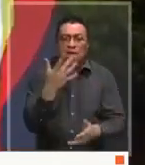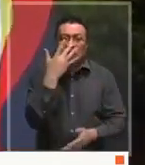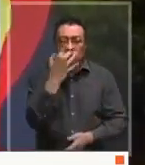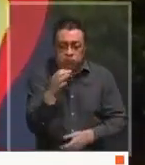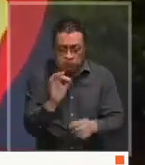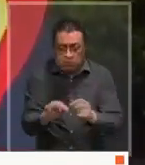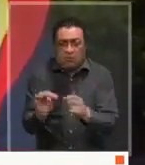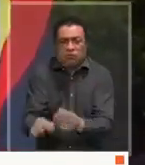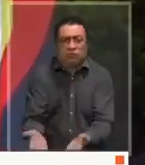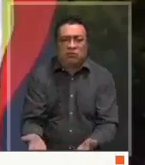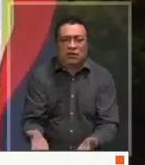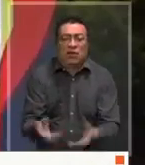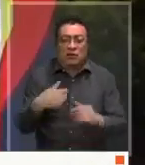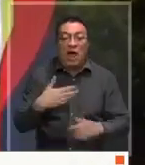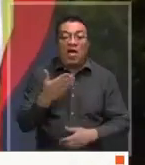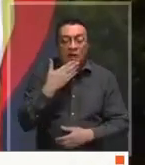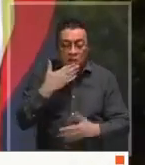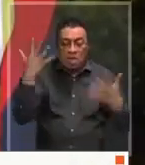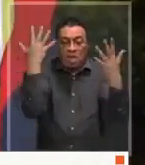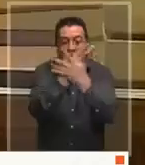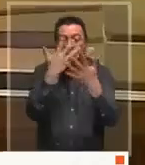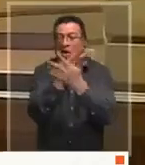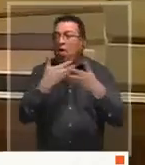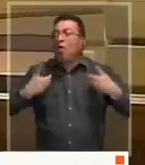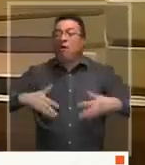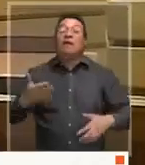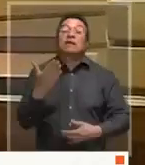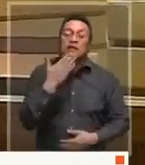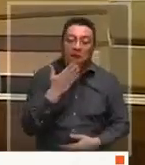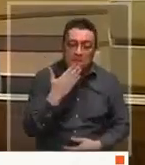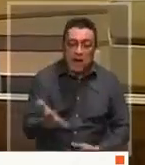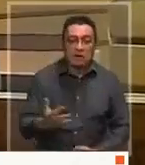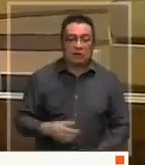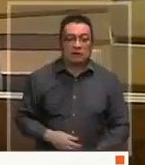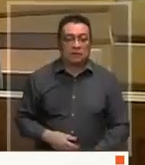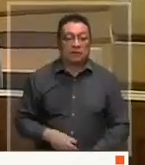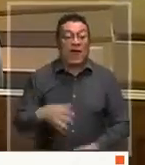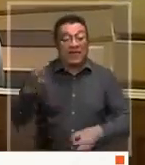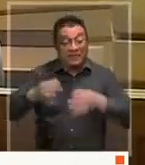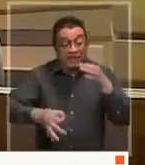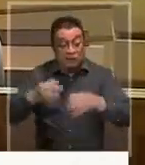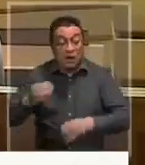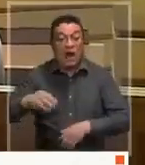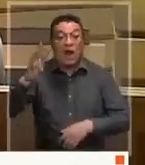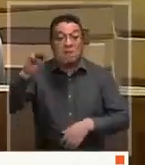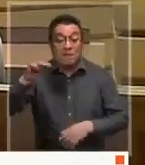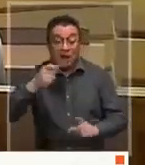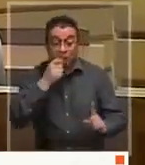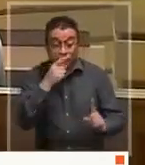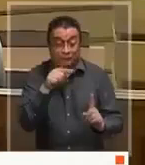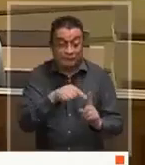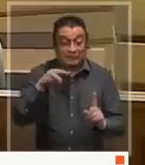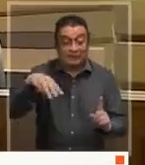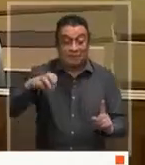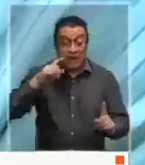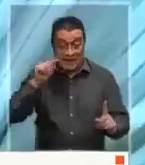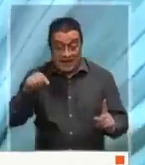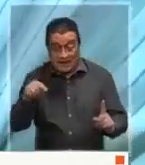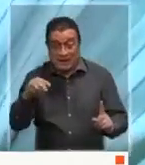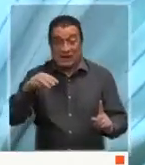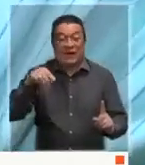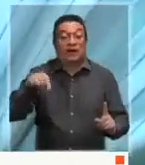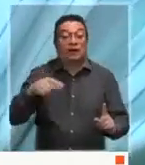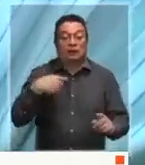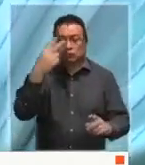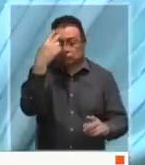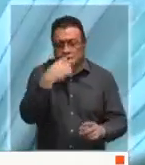intencionalidad, sino también cuando hay negligencia. En el tribunal, la propia madre de la imputada, María Inés Antinao,